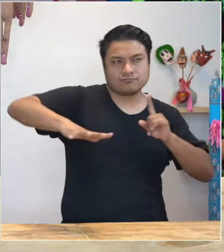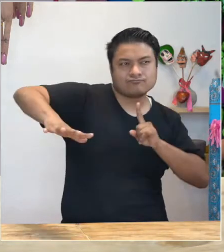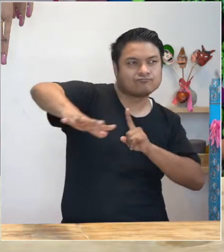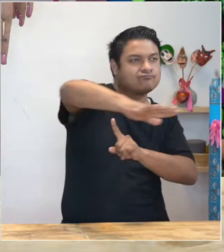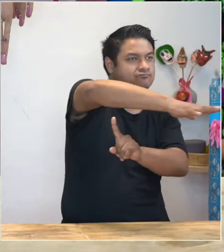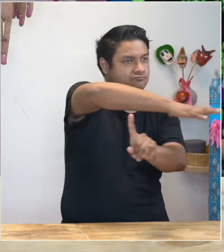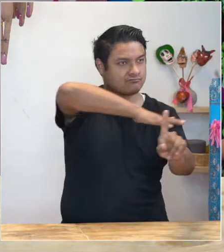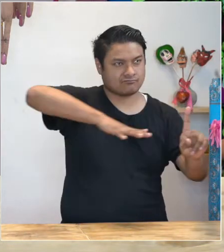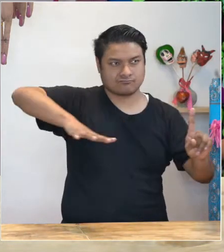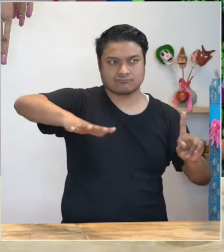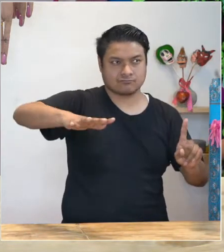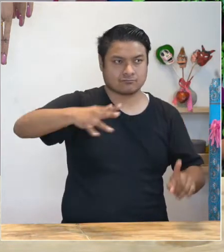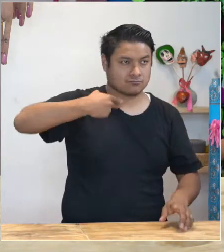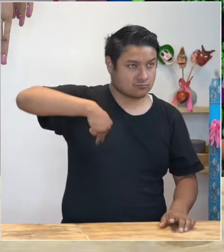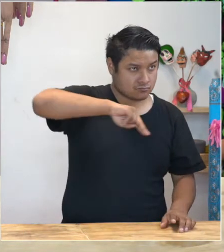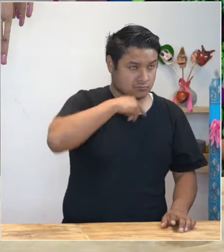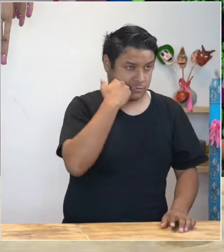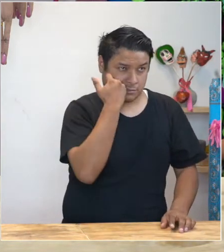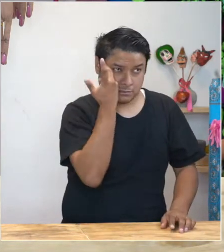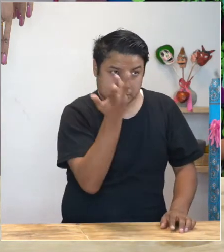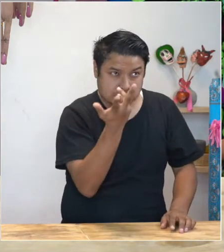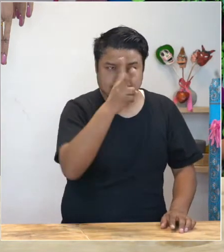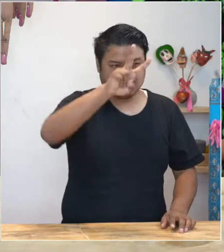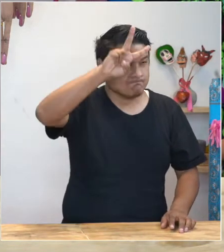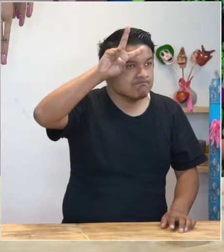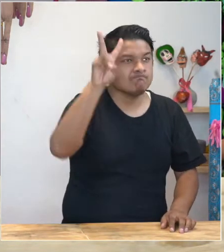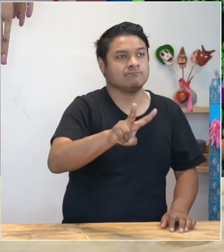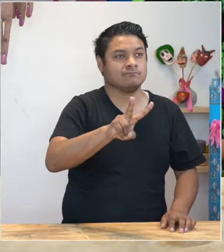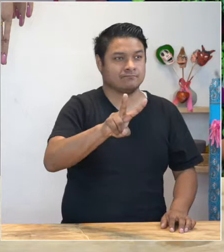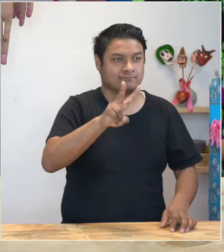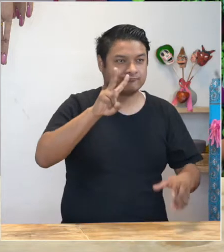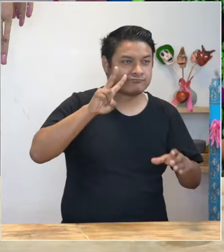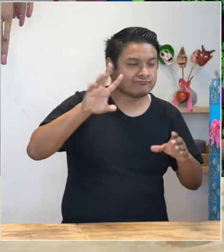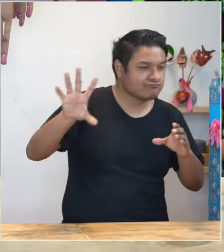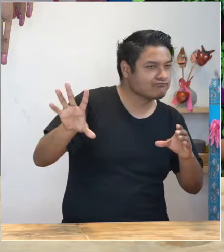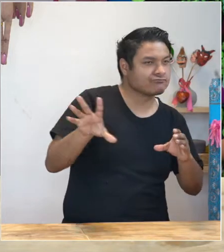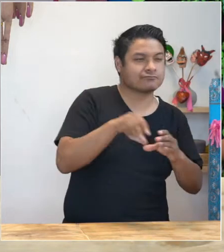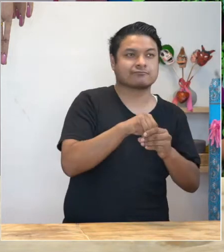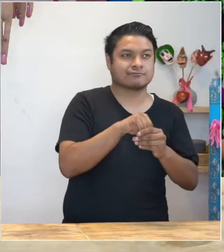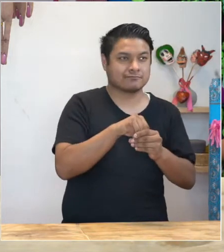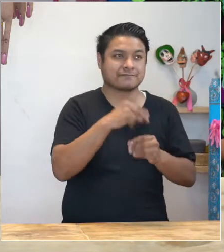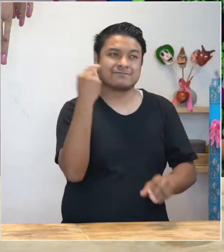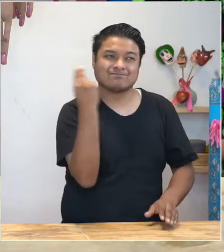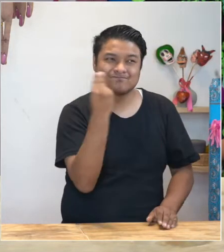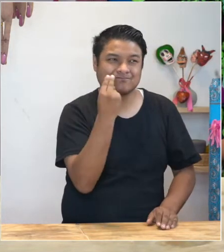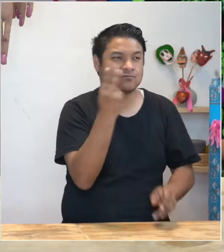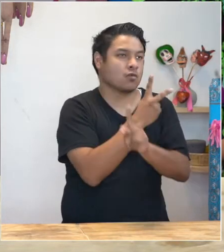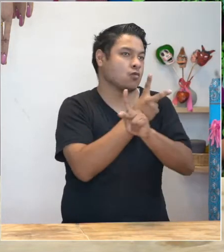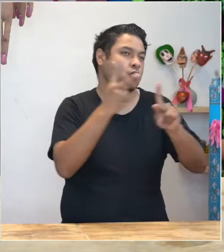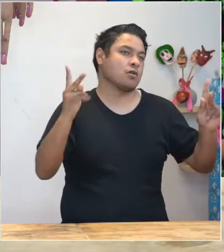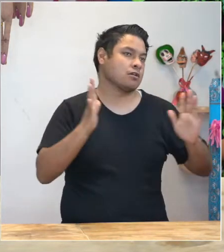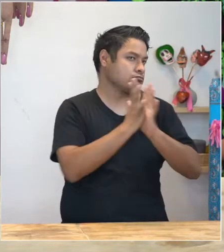de verdad, verdadera inclusión, tenemos que ser partícipes de ello y sobre todo ser conscientes de lo que se está